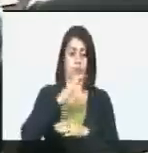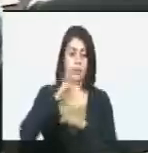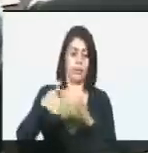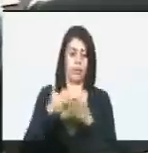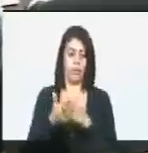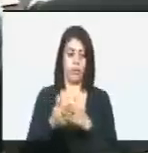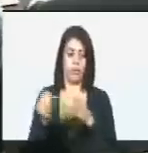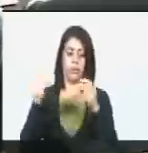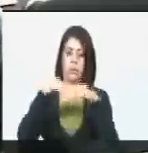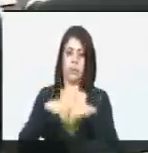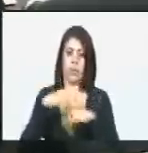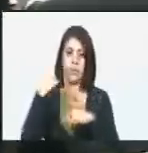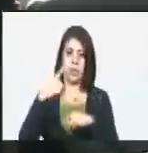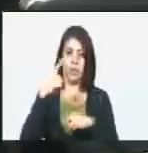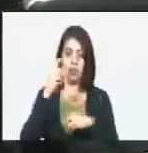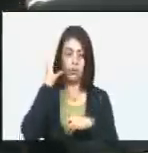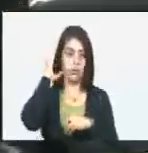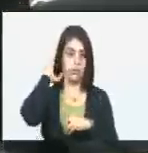la mujer.